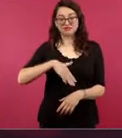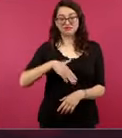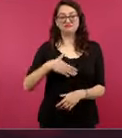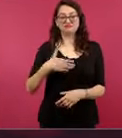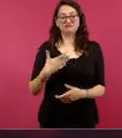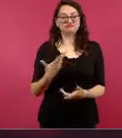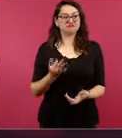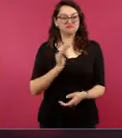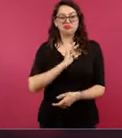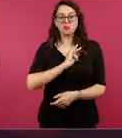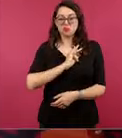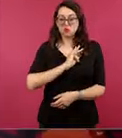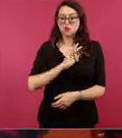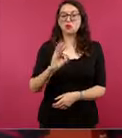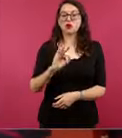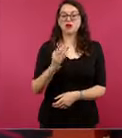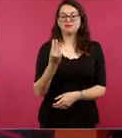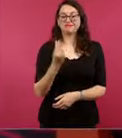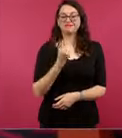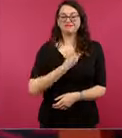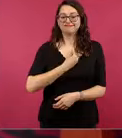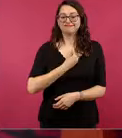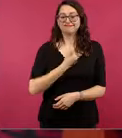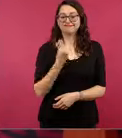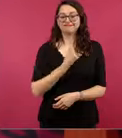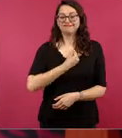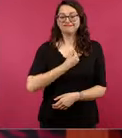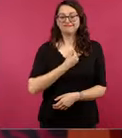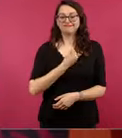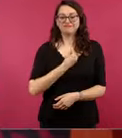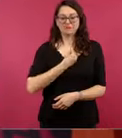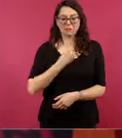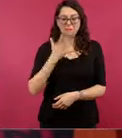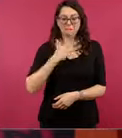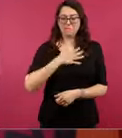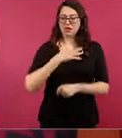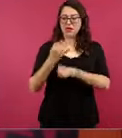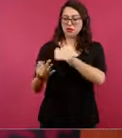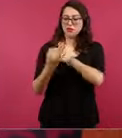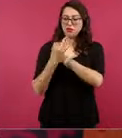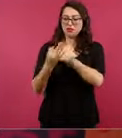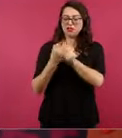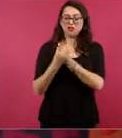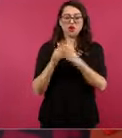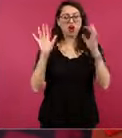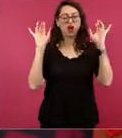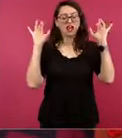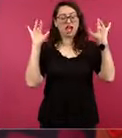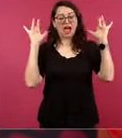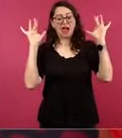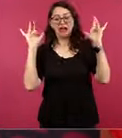resisto, ese es mi ángel de la guarda, ese es mi escudo.